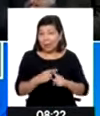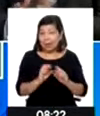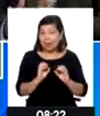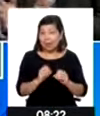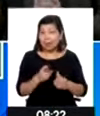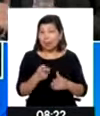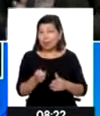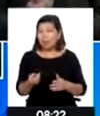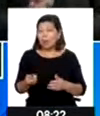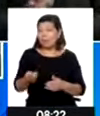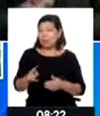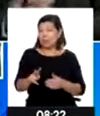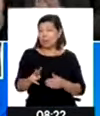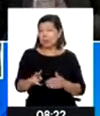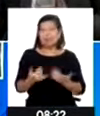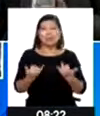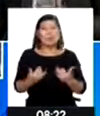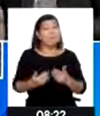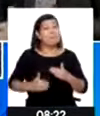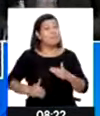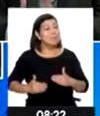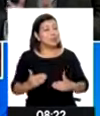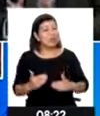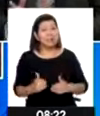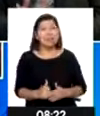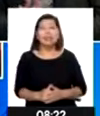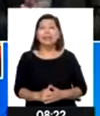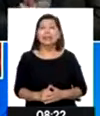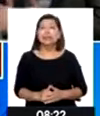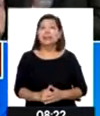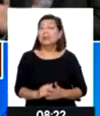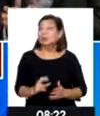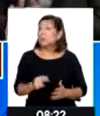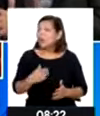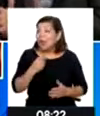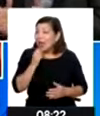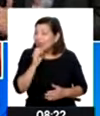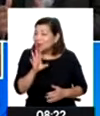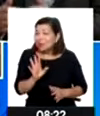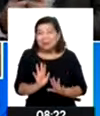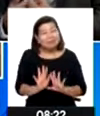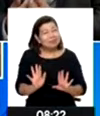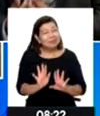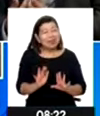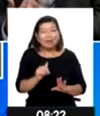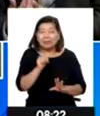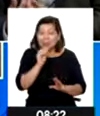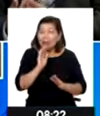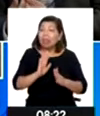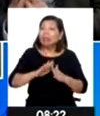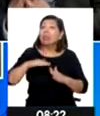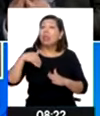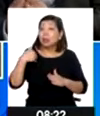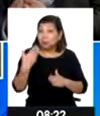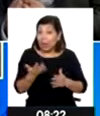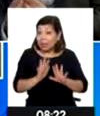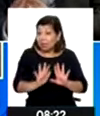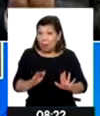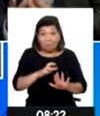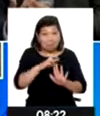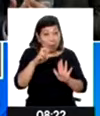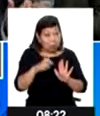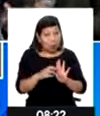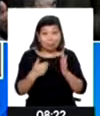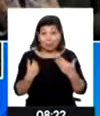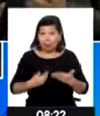para que ello aumente enormemente. No puedo adelantar detalles todavía. Próximamente, cuando el proyecto